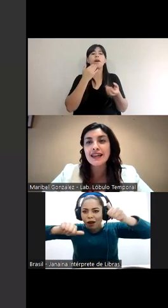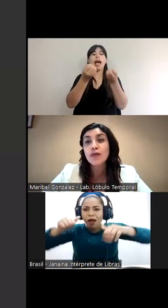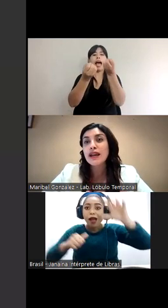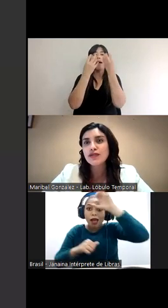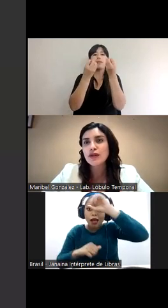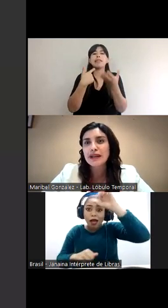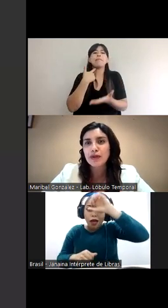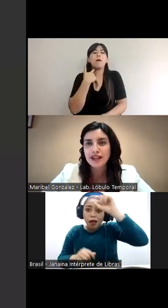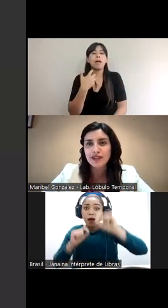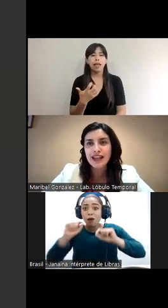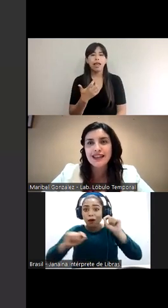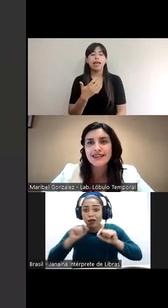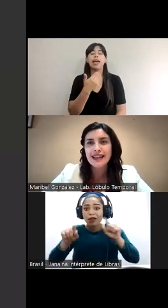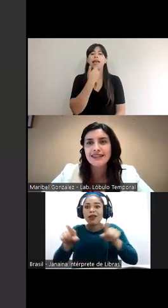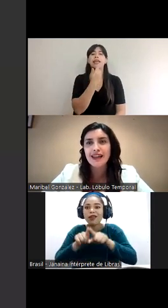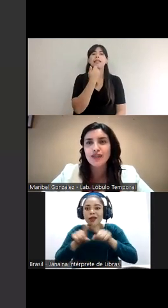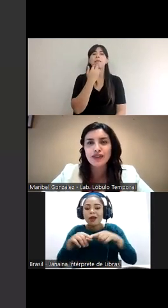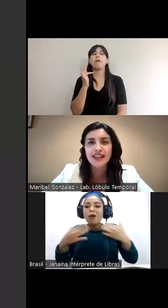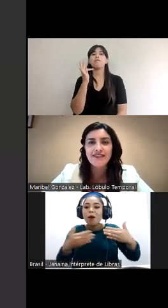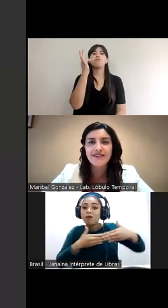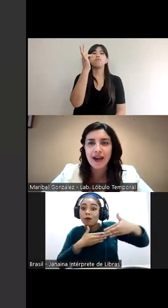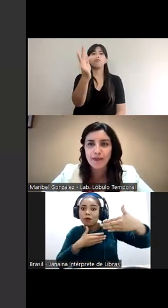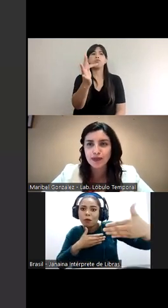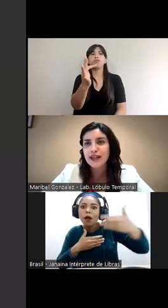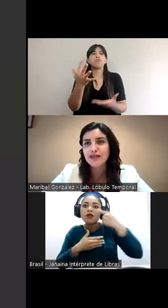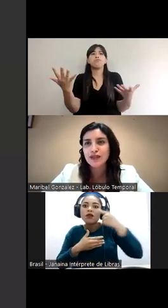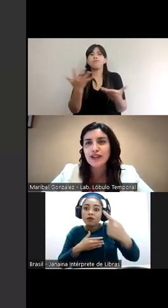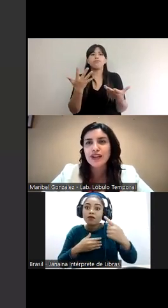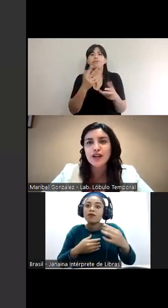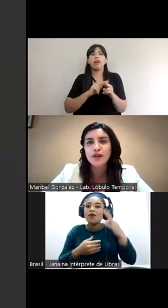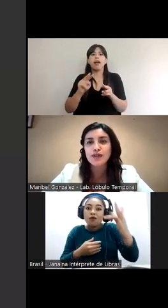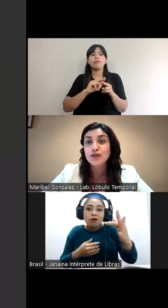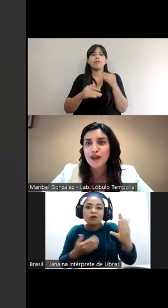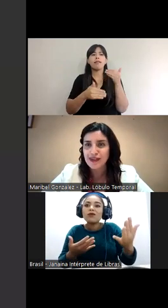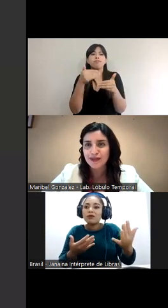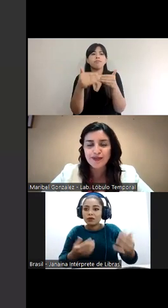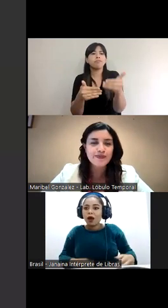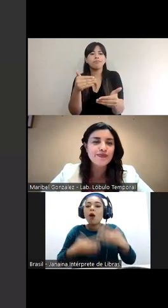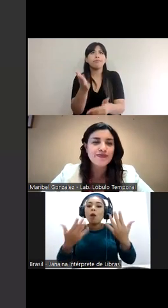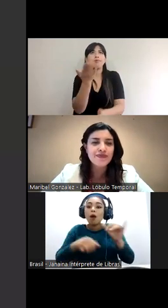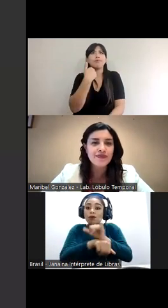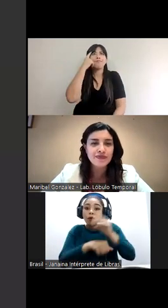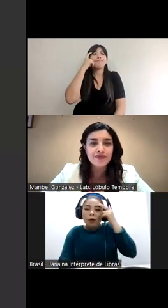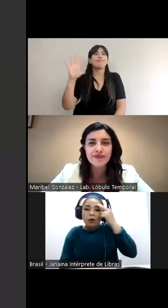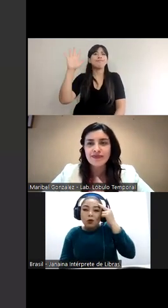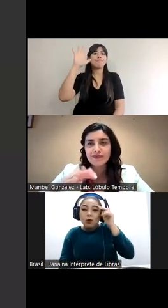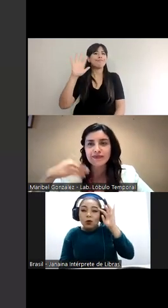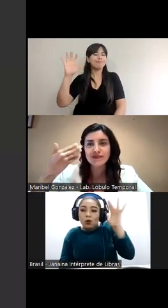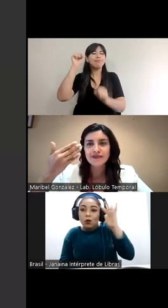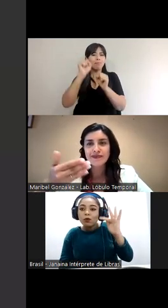y cuáles son nuestras proyecciones, es decir, hacia dónde vamos, cuáles son nuestros sueños.